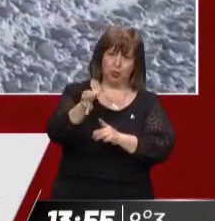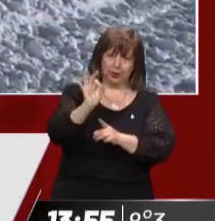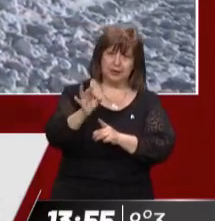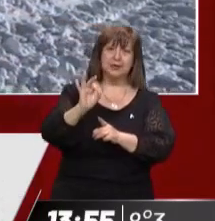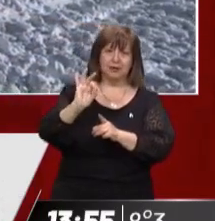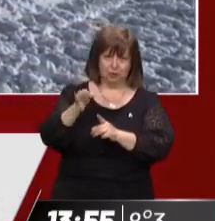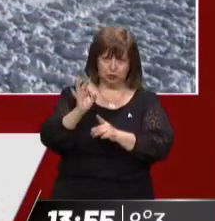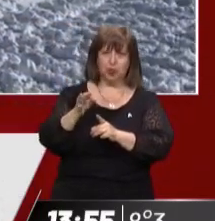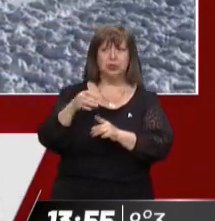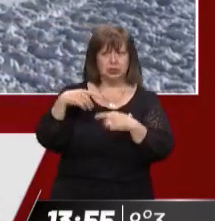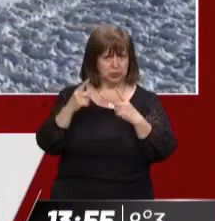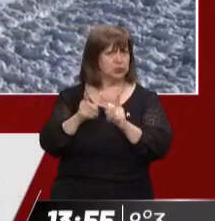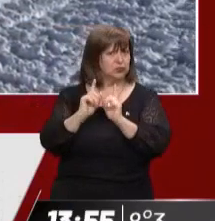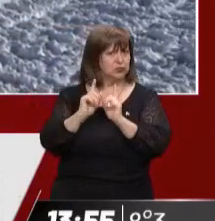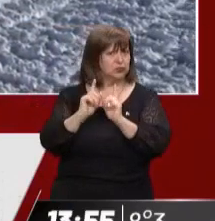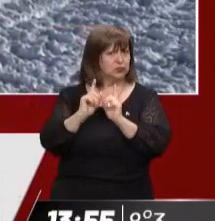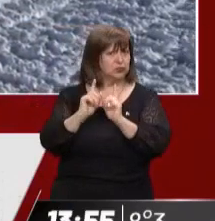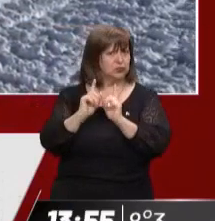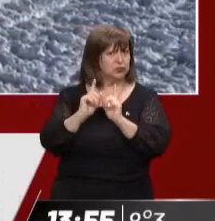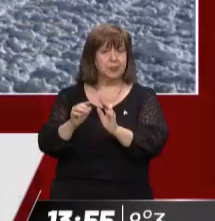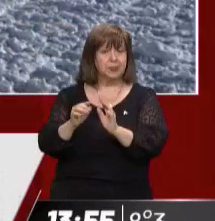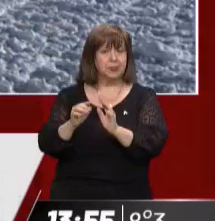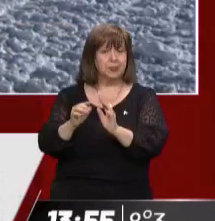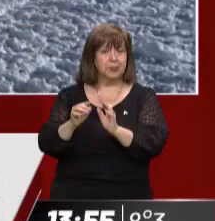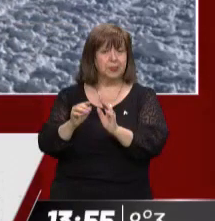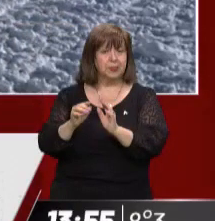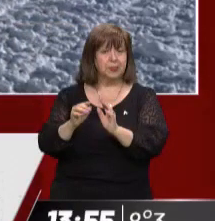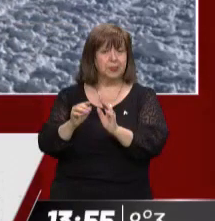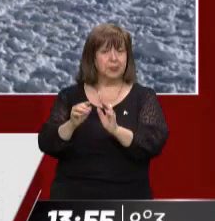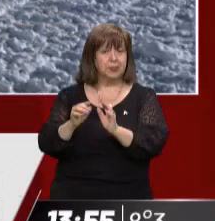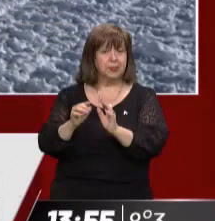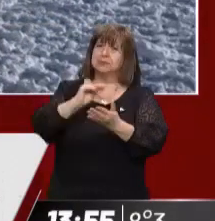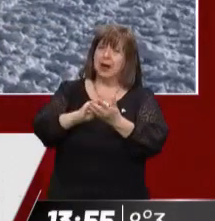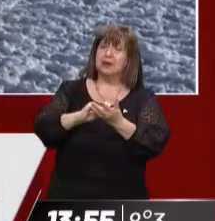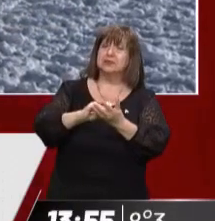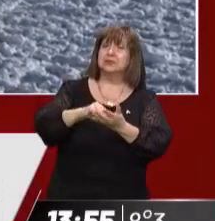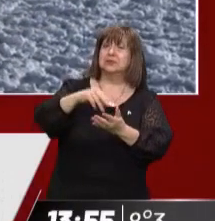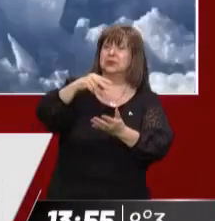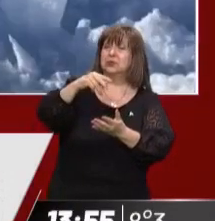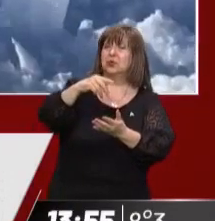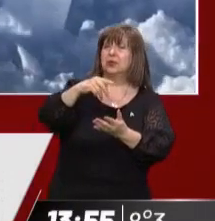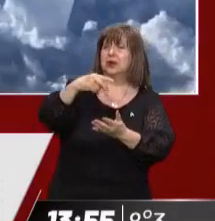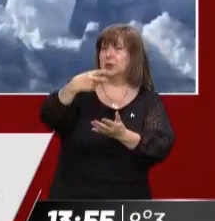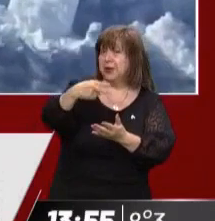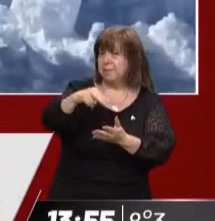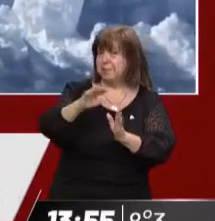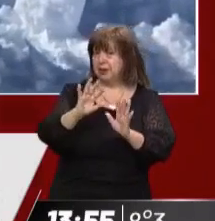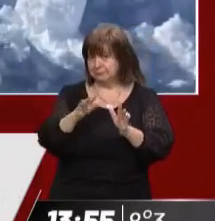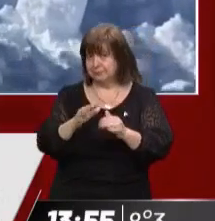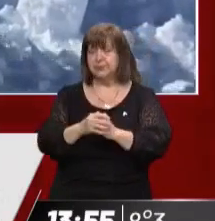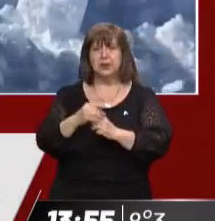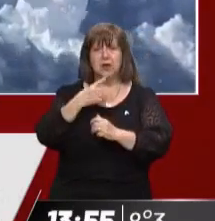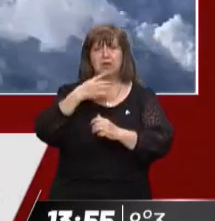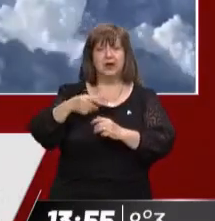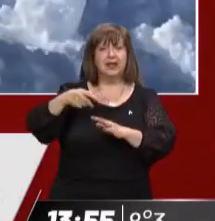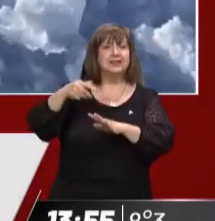estamos en el primer frente de la tormenta cuando impacta con la cordillera del lado chileno primero, y